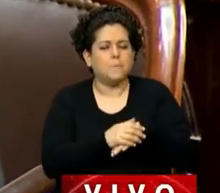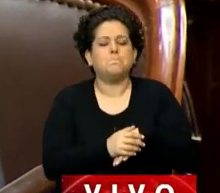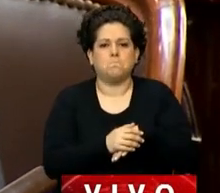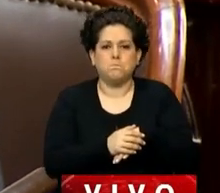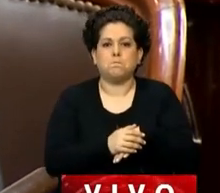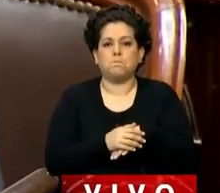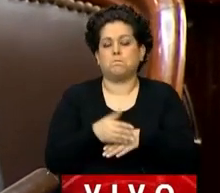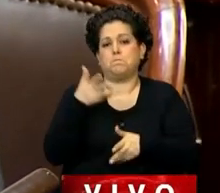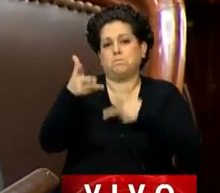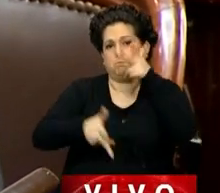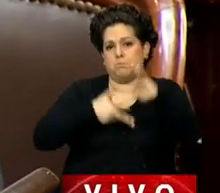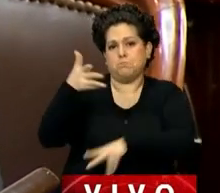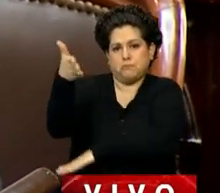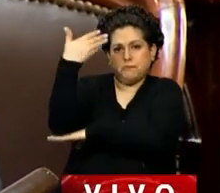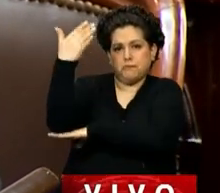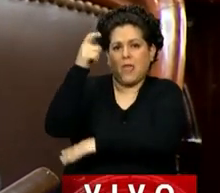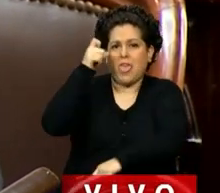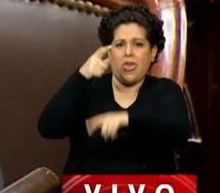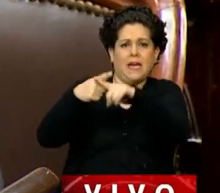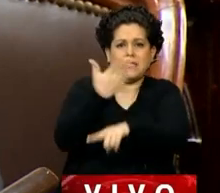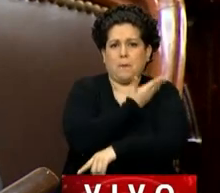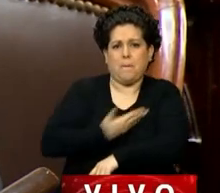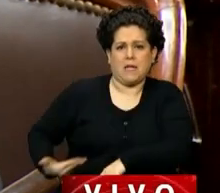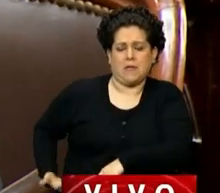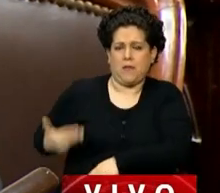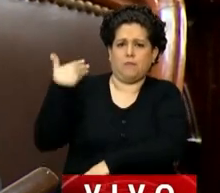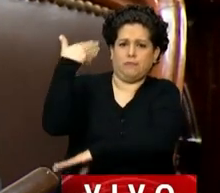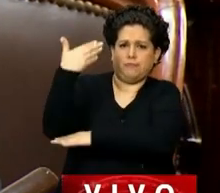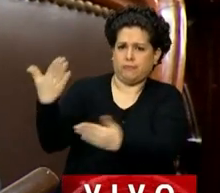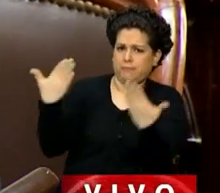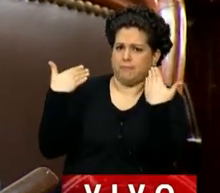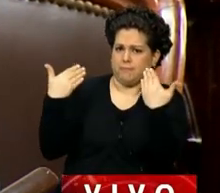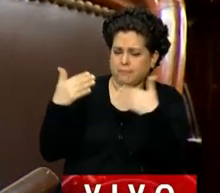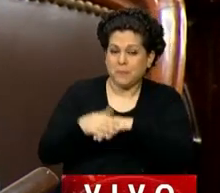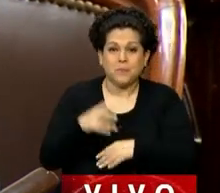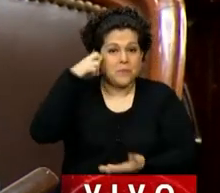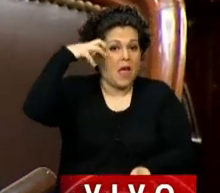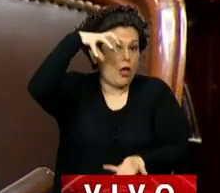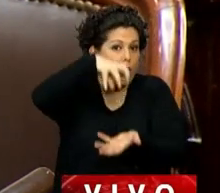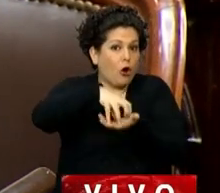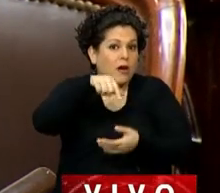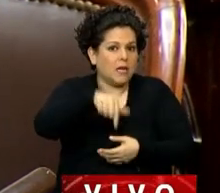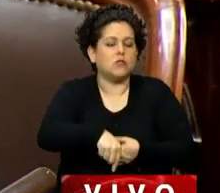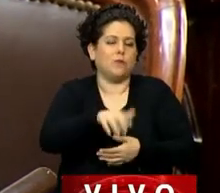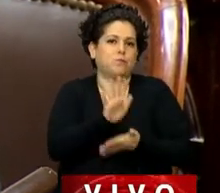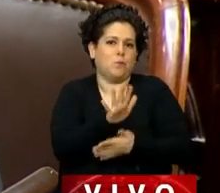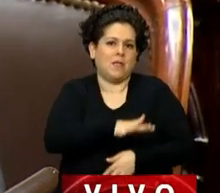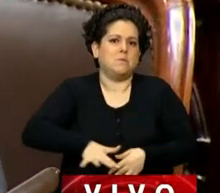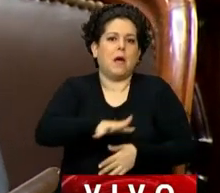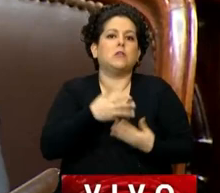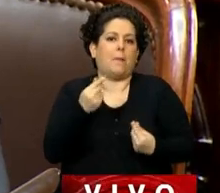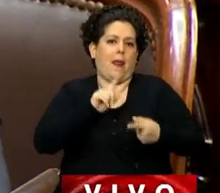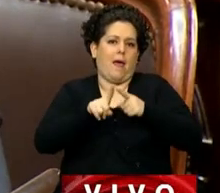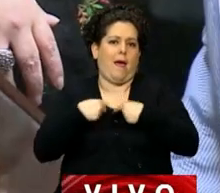del expresidente de esta Cámara en el sentido de que el Congreso es el espacio natural de los acuerdos entre las